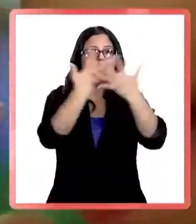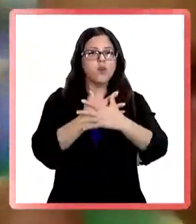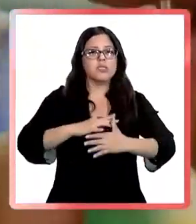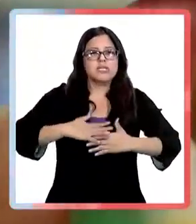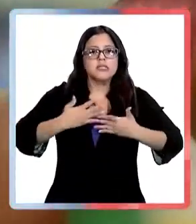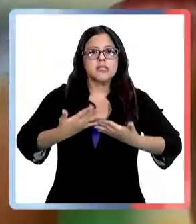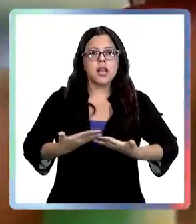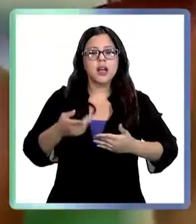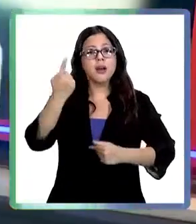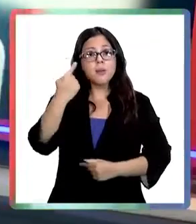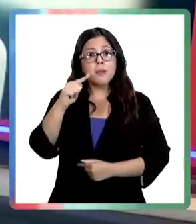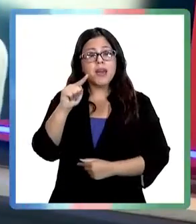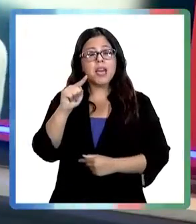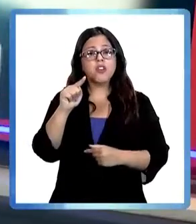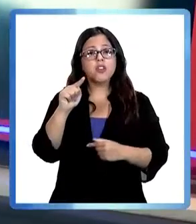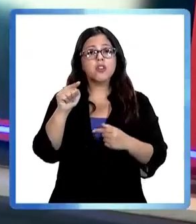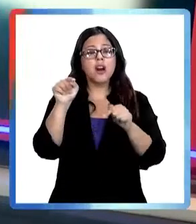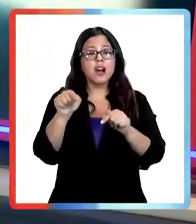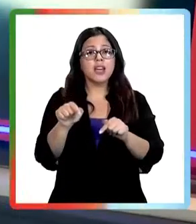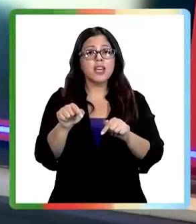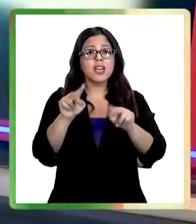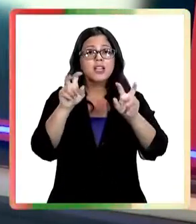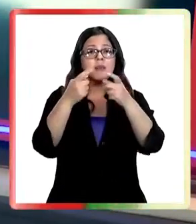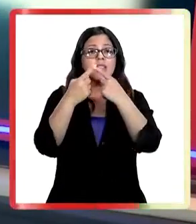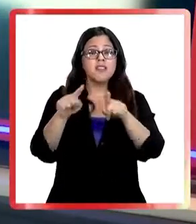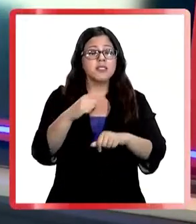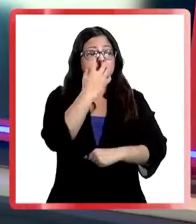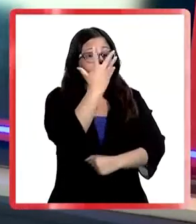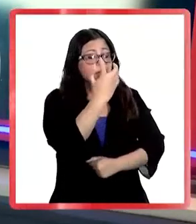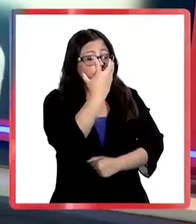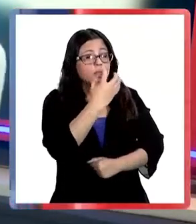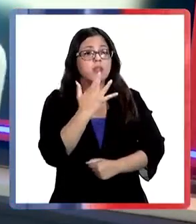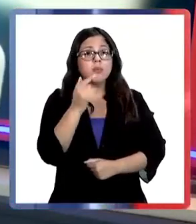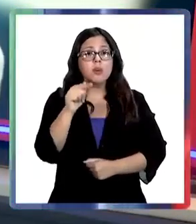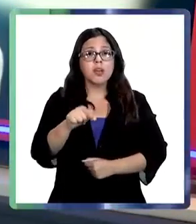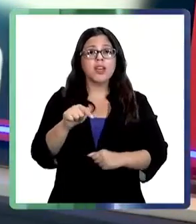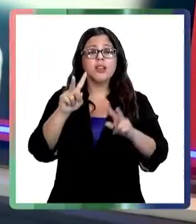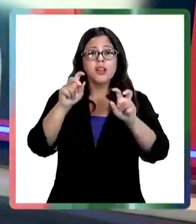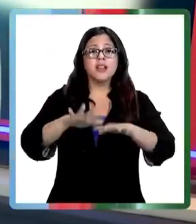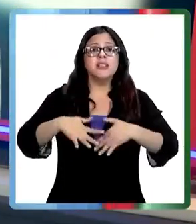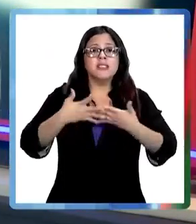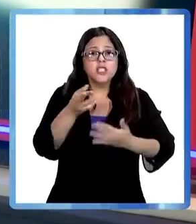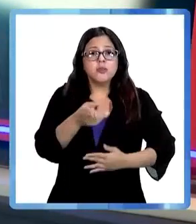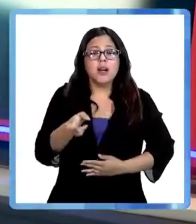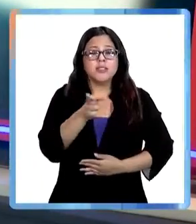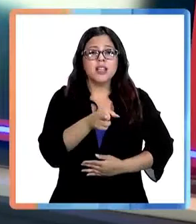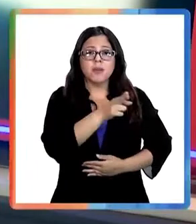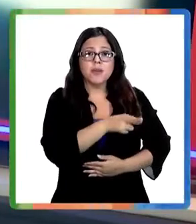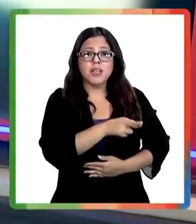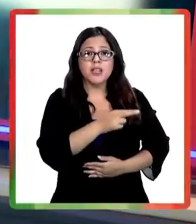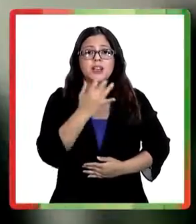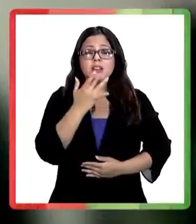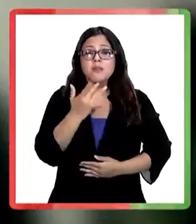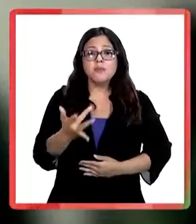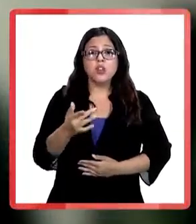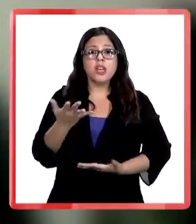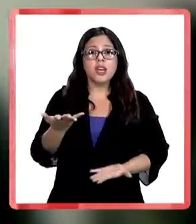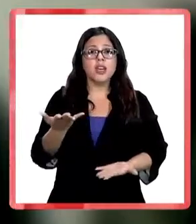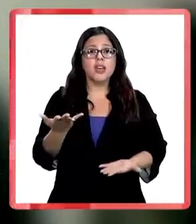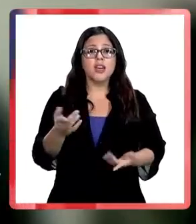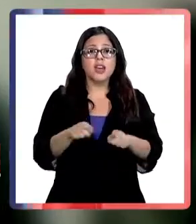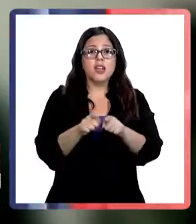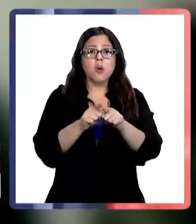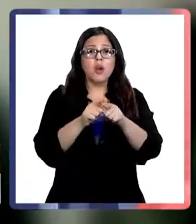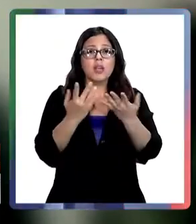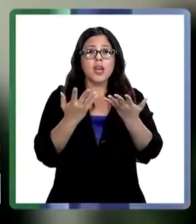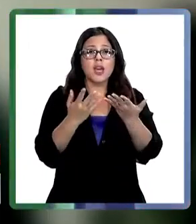confunden, pero yo llamo a diferenciar la alergia principalmente porque son síntomas constantes, porque tiene mucho